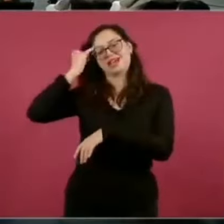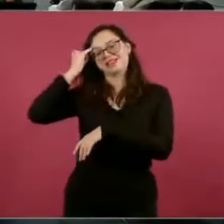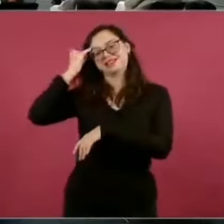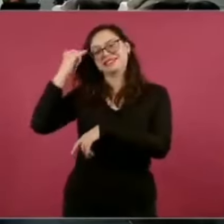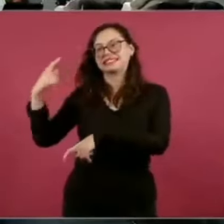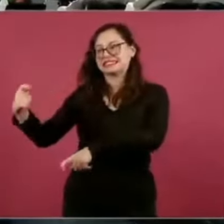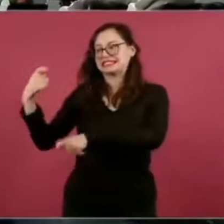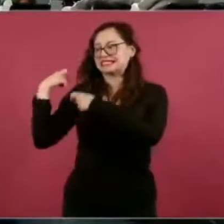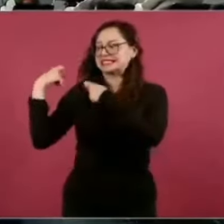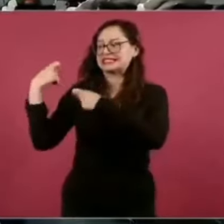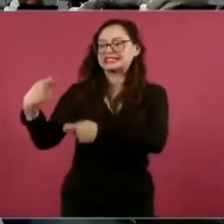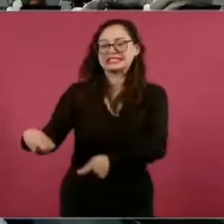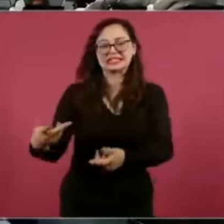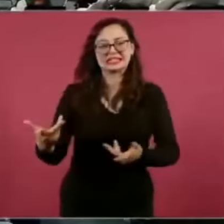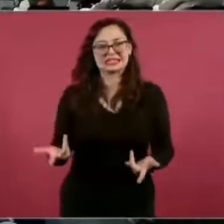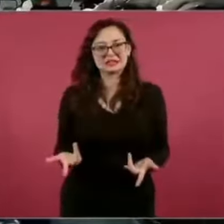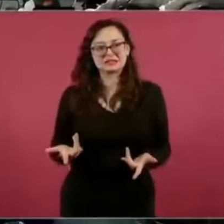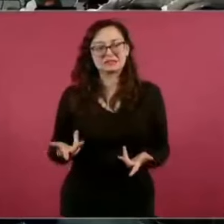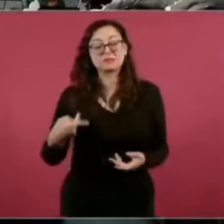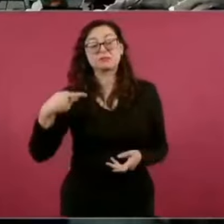que plantearon siempre